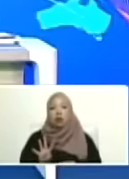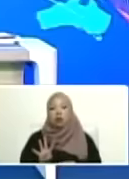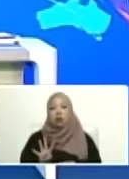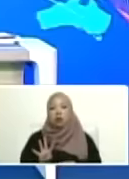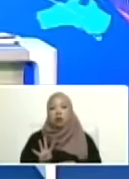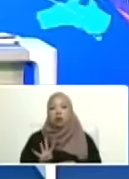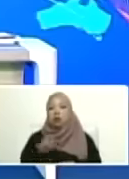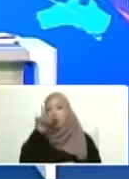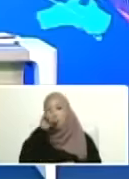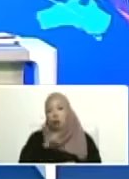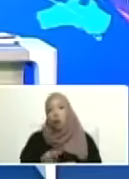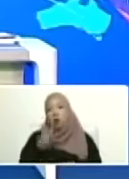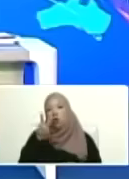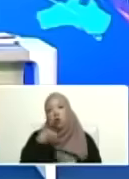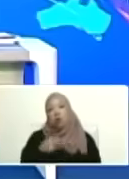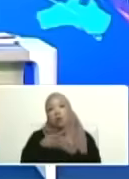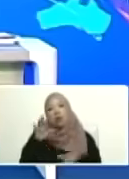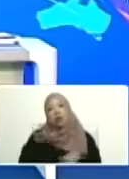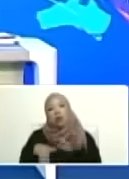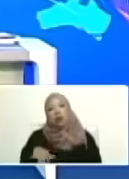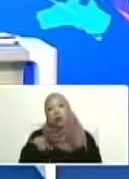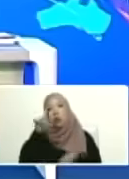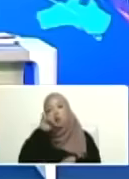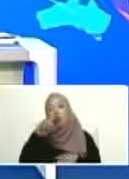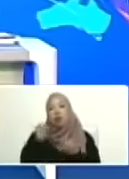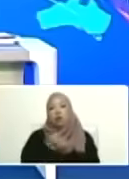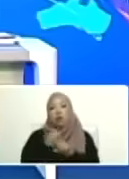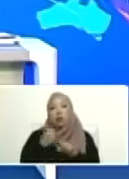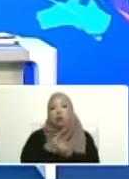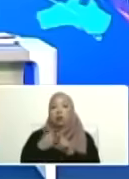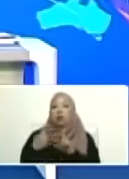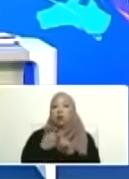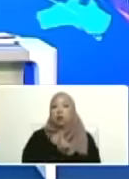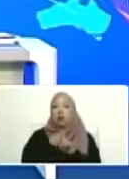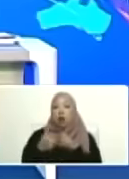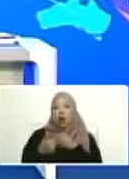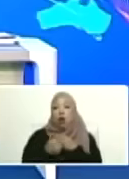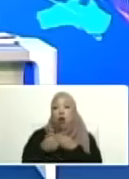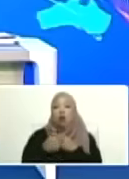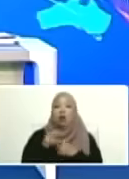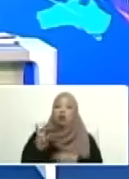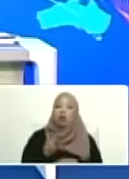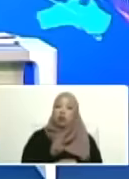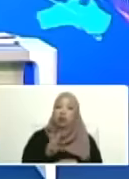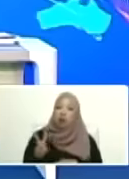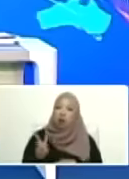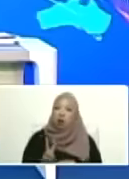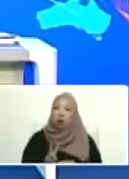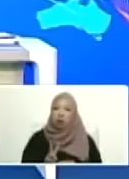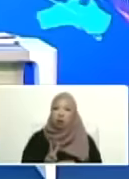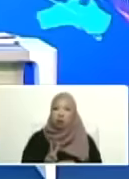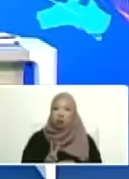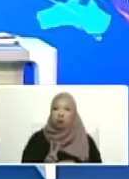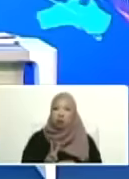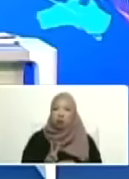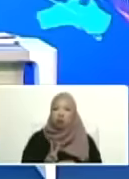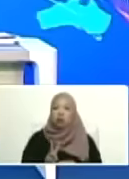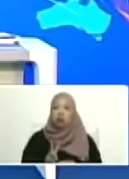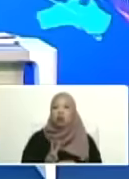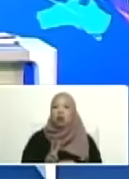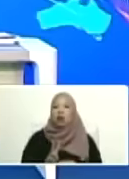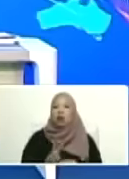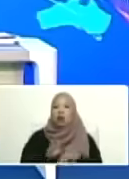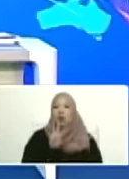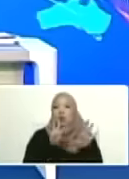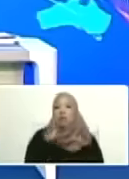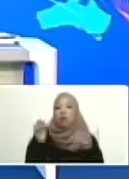2013-2014, y en el año 2015 coinciden muchas cosas de la ofensiva imperial contra Venezuela. Uno, el